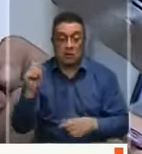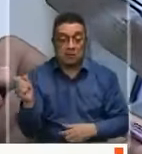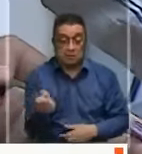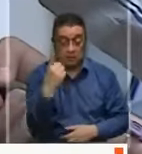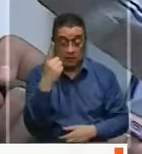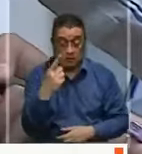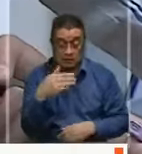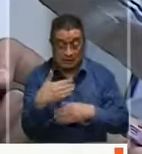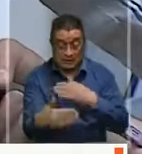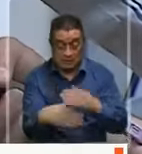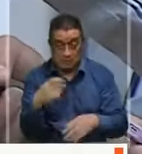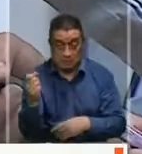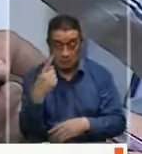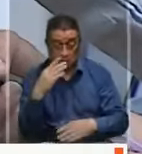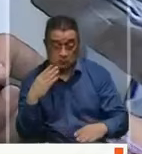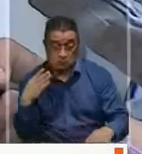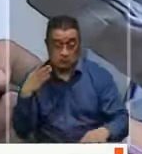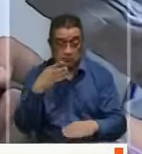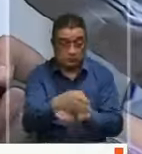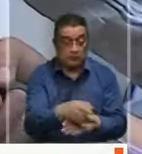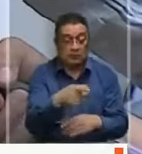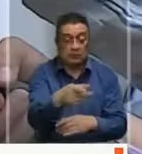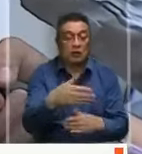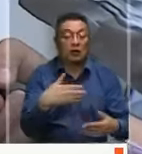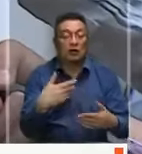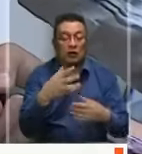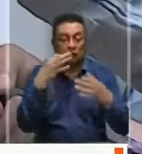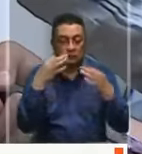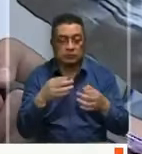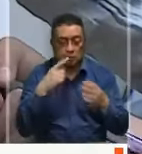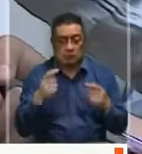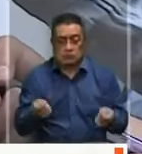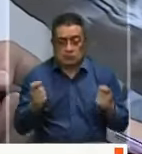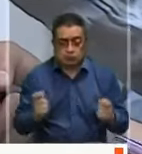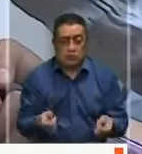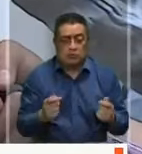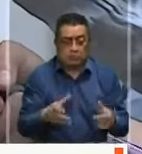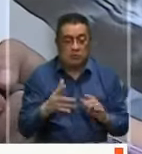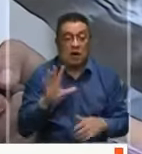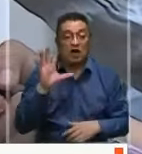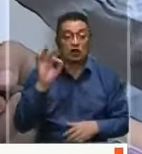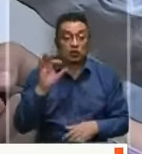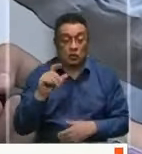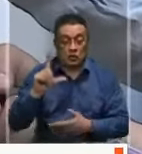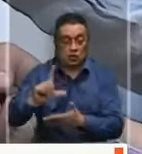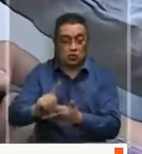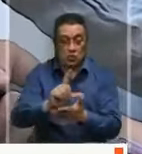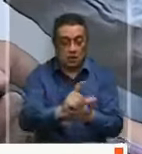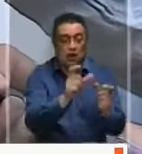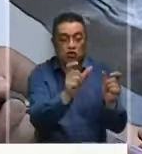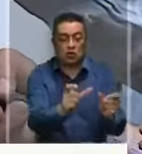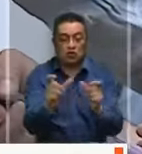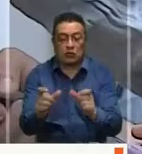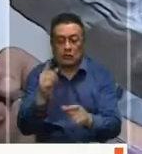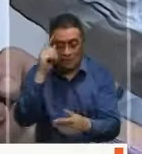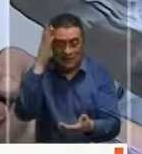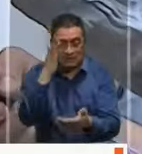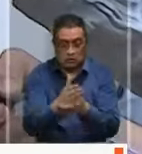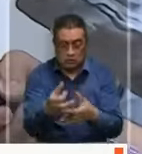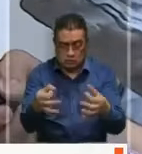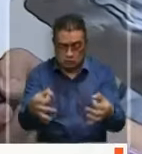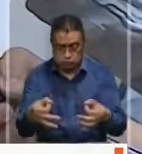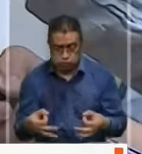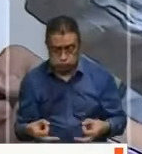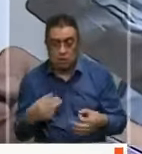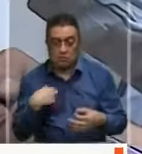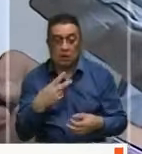primera etapa a eh establecer capacidades para colocar a lo menos 50 puntos de control. Hemos tomado decisiones presupuestarias que van a